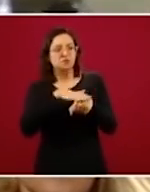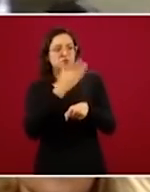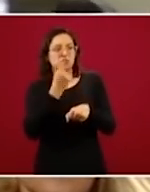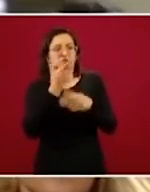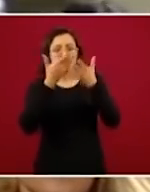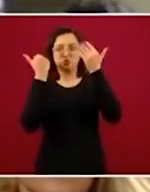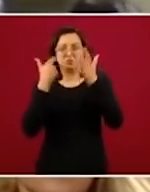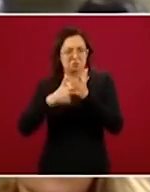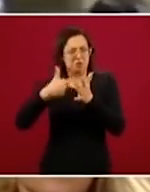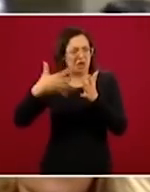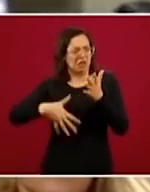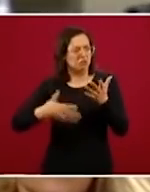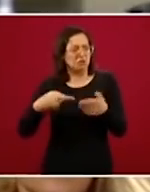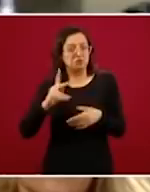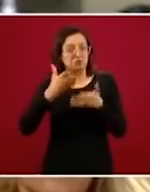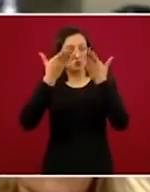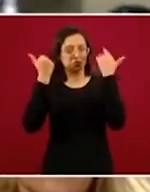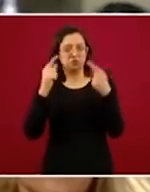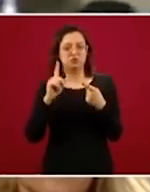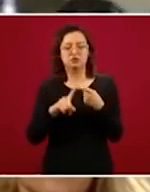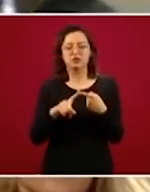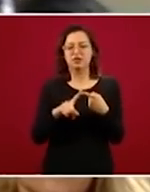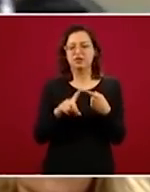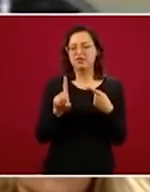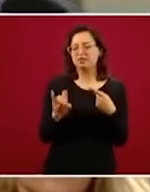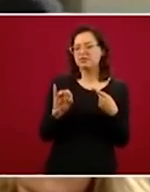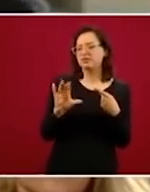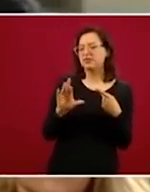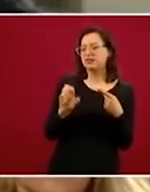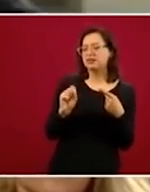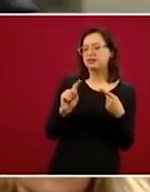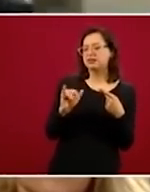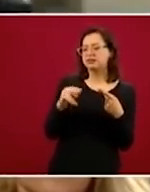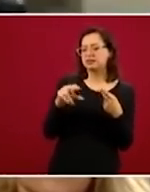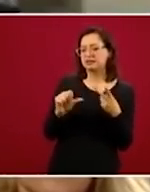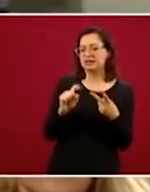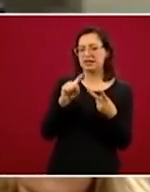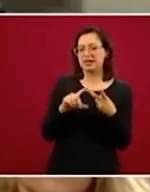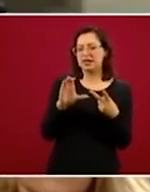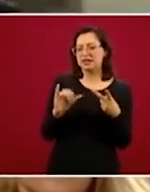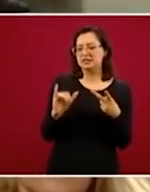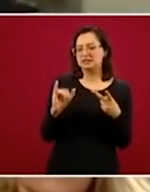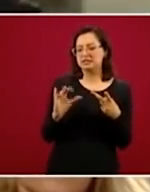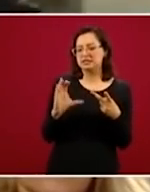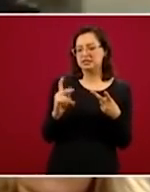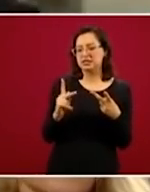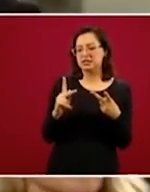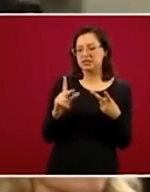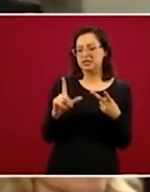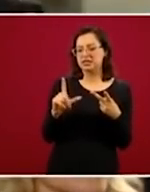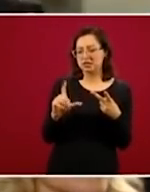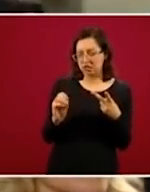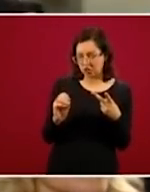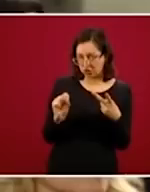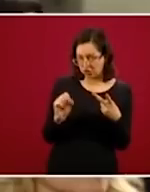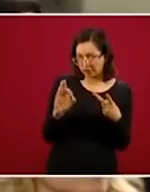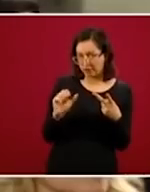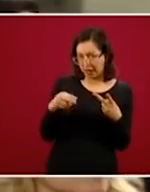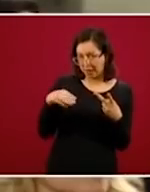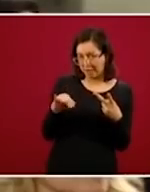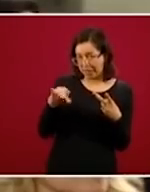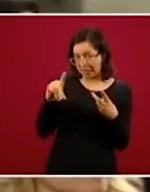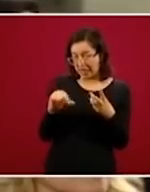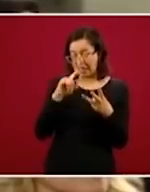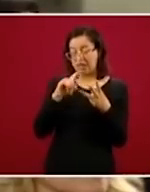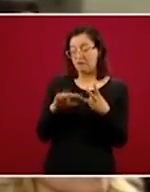baratos dice que se niega a lavín christina en particular la ciclos familia del rey y la es y pfos familia entonces